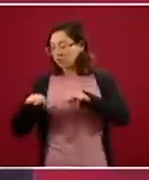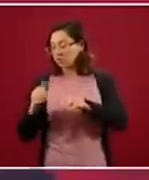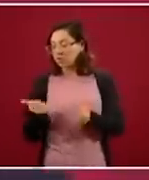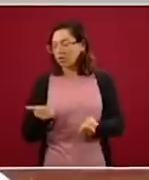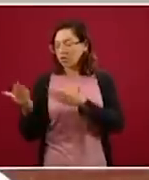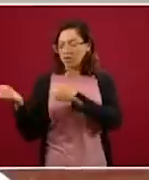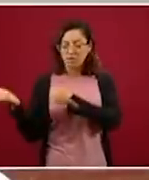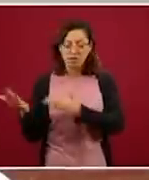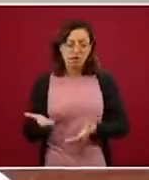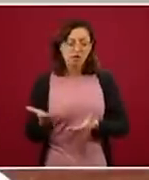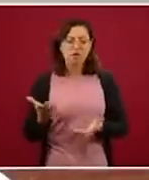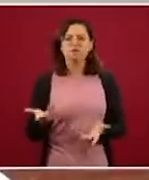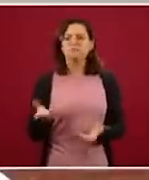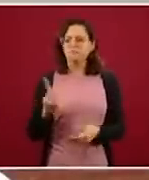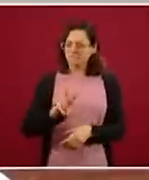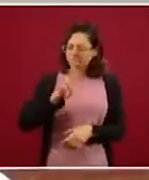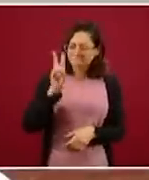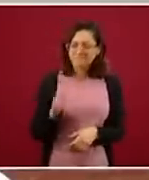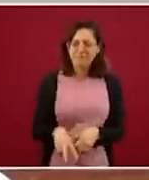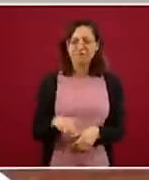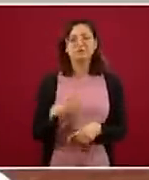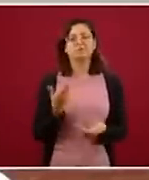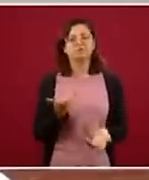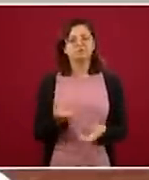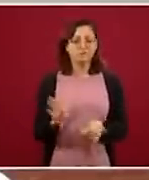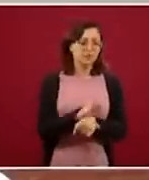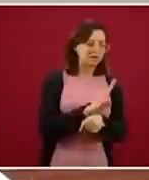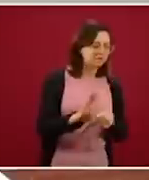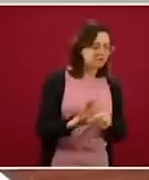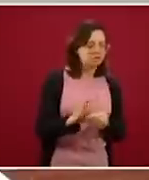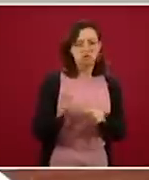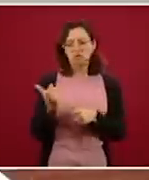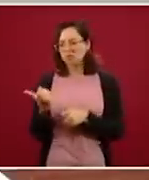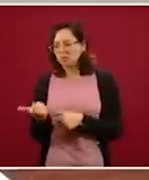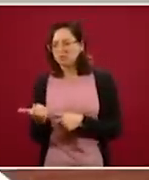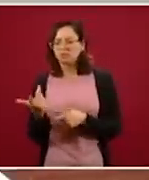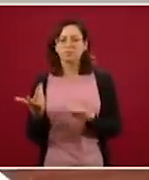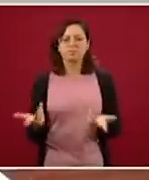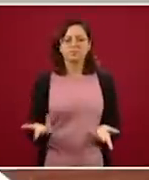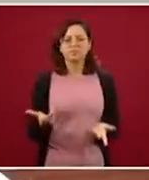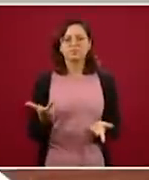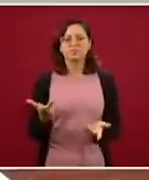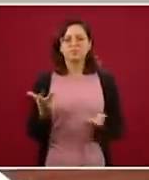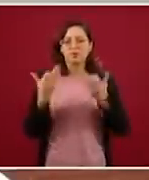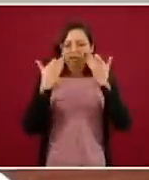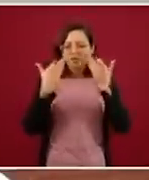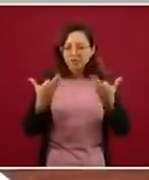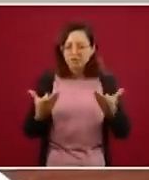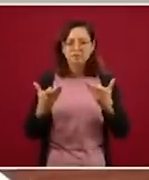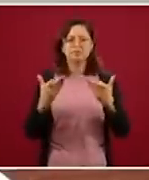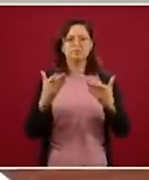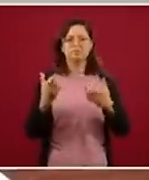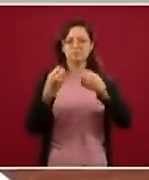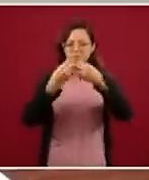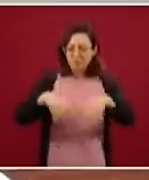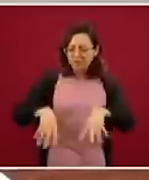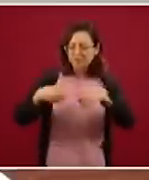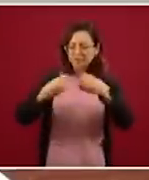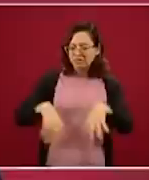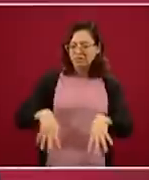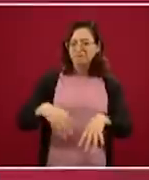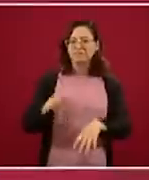comercializan. Realmente, si en esta escala de costo-beneficio, tal cual lo estamos viendo, que significaron pérdidas fiscales